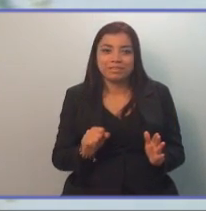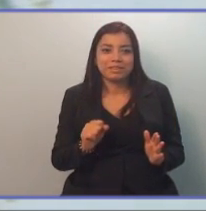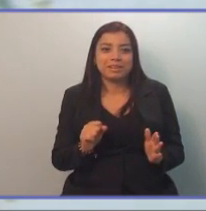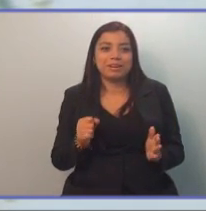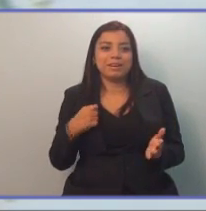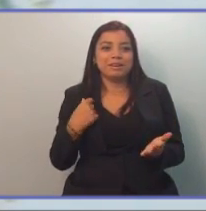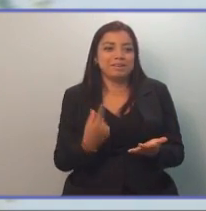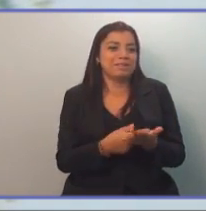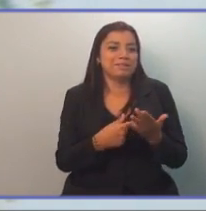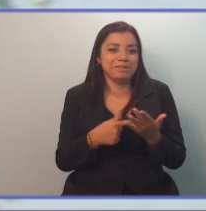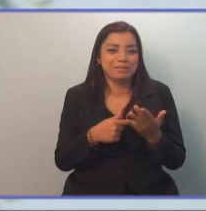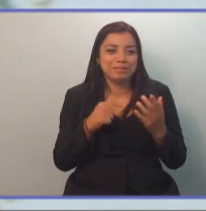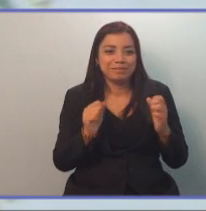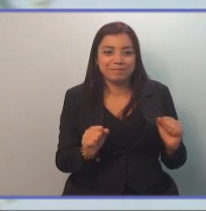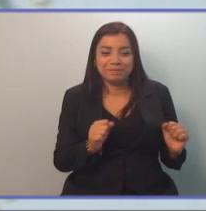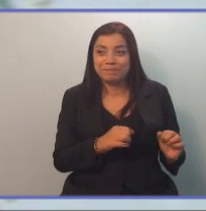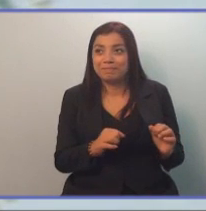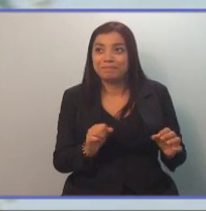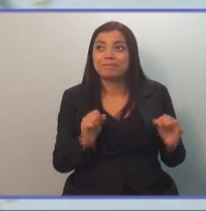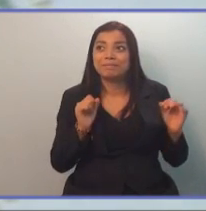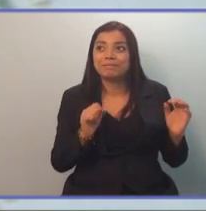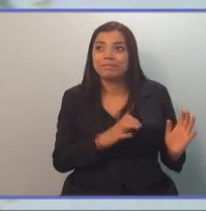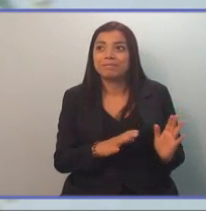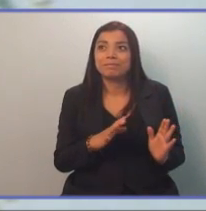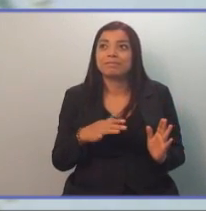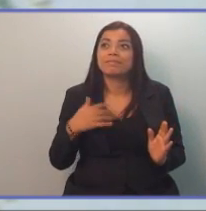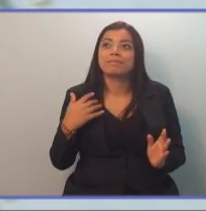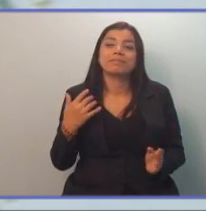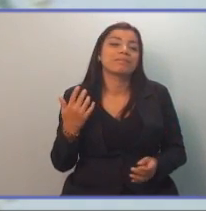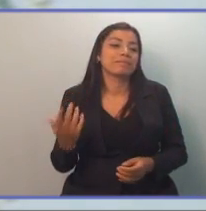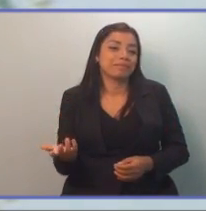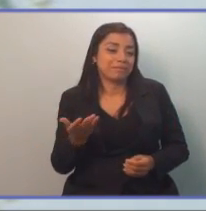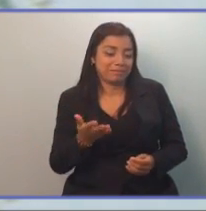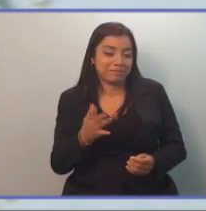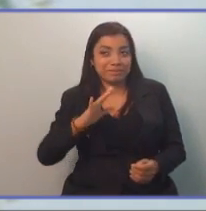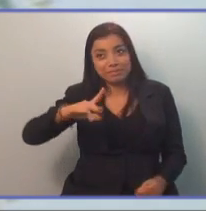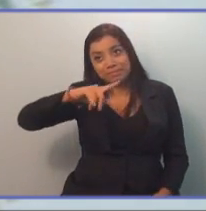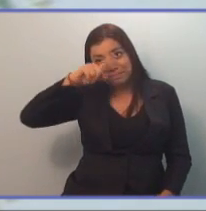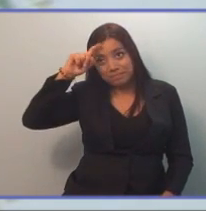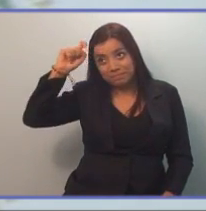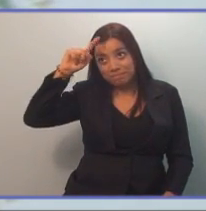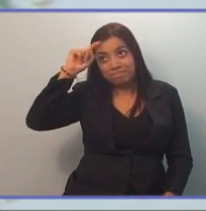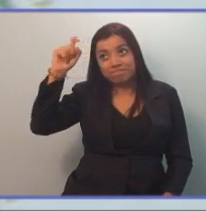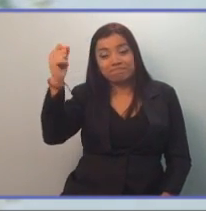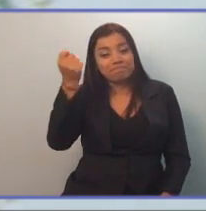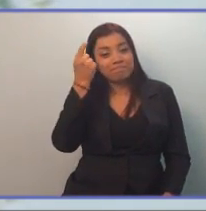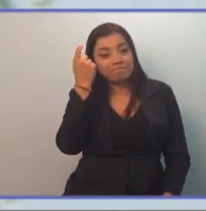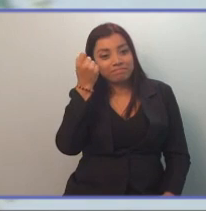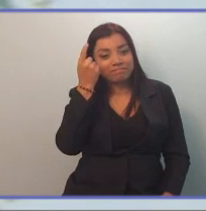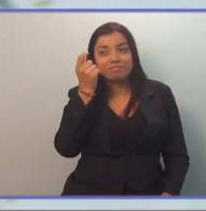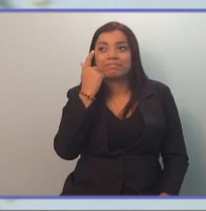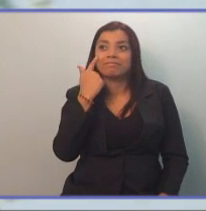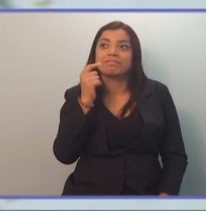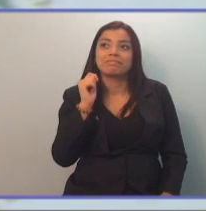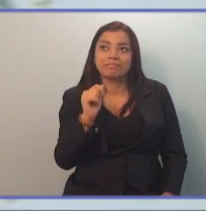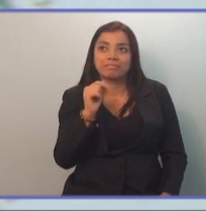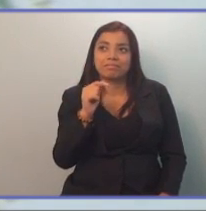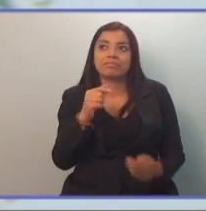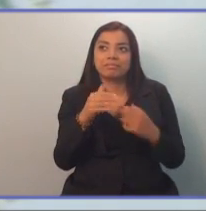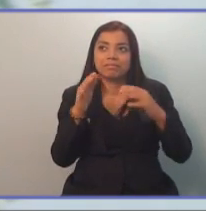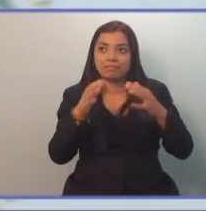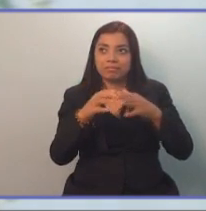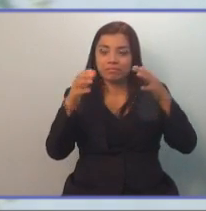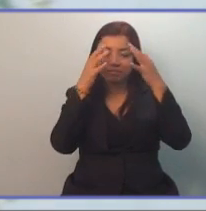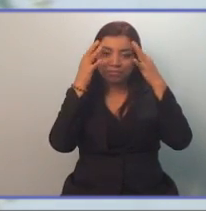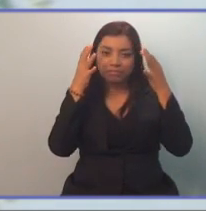allá de las normas que la rigen. En su labor interpretativa puede hacer uso de los